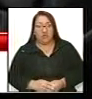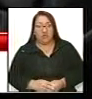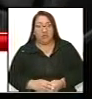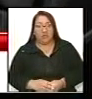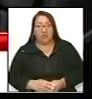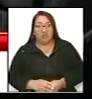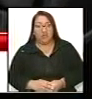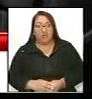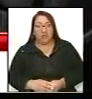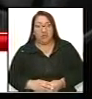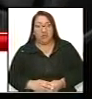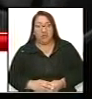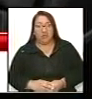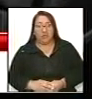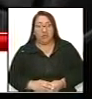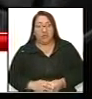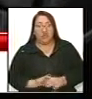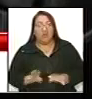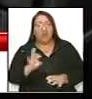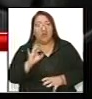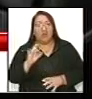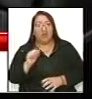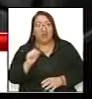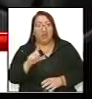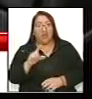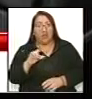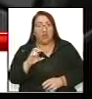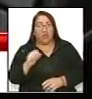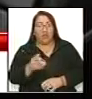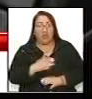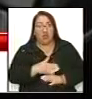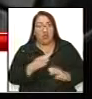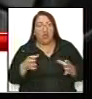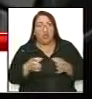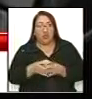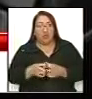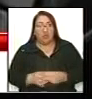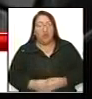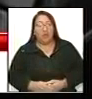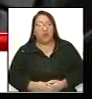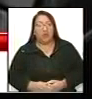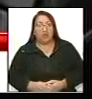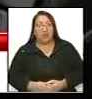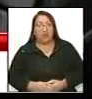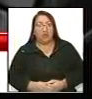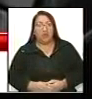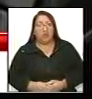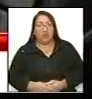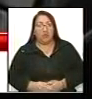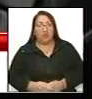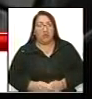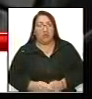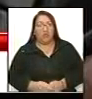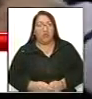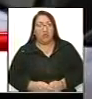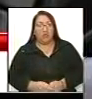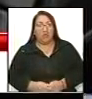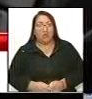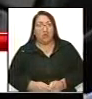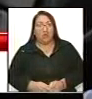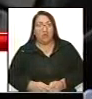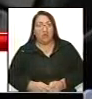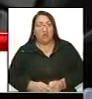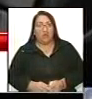las entidades sin fines de lucro en general, como también se ha citado como un parámetro, las asociaciones por el Código Civil, es común que